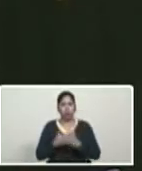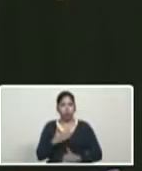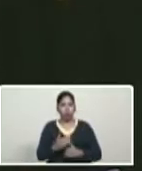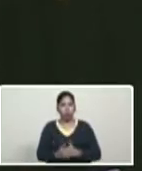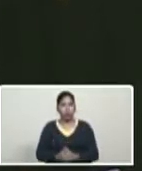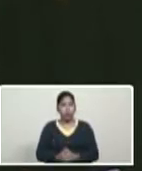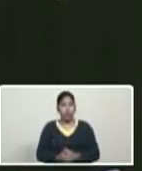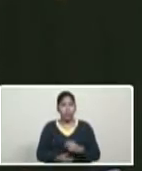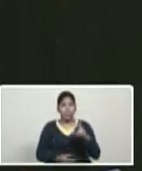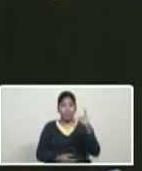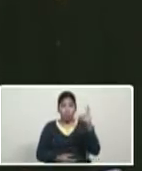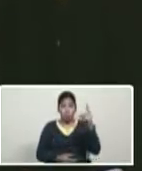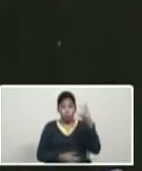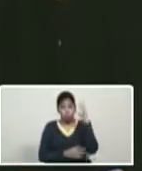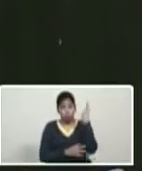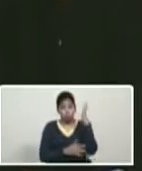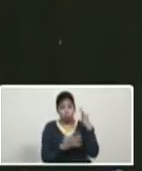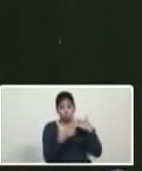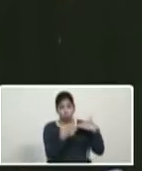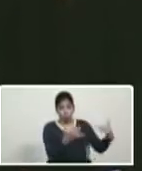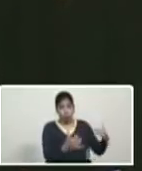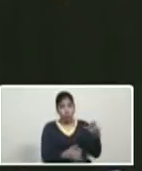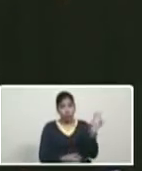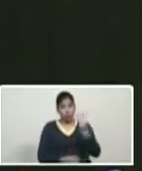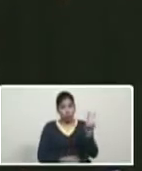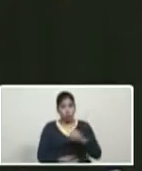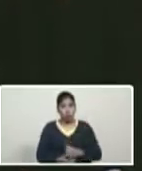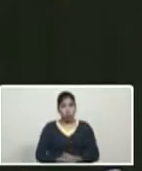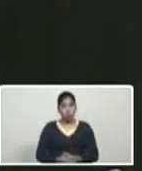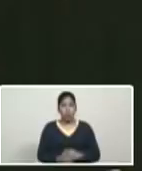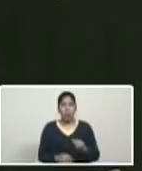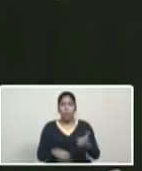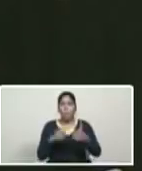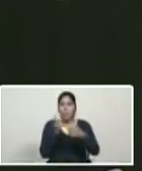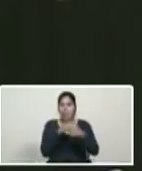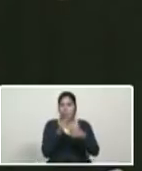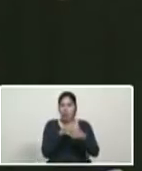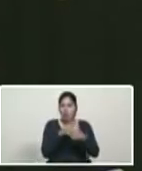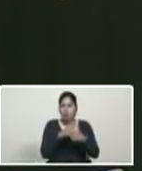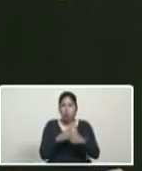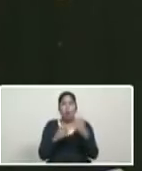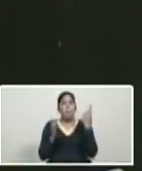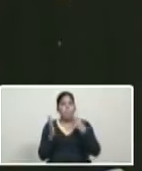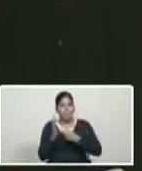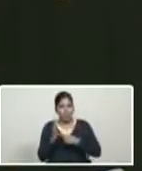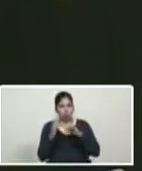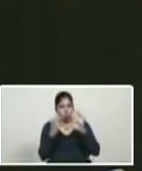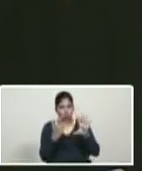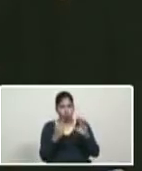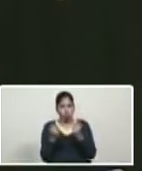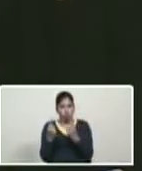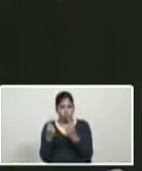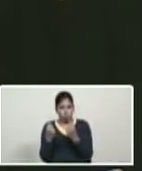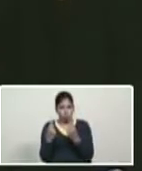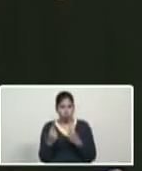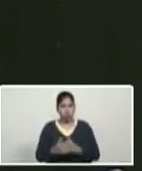Segundo Congreso de la República. El primero, el de 1811,